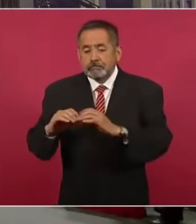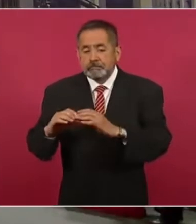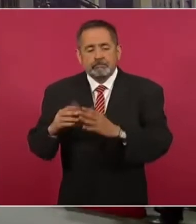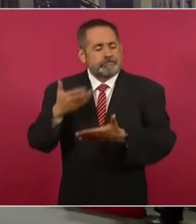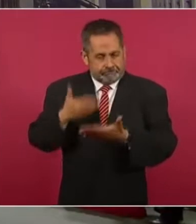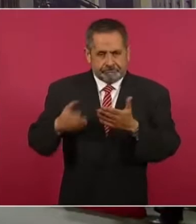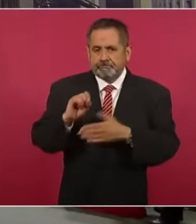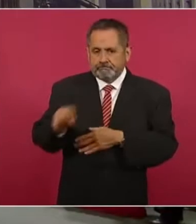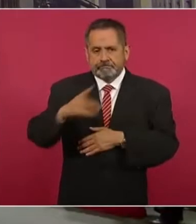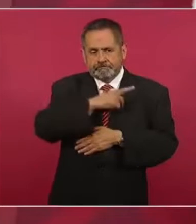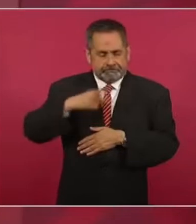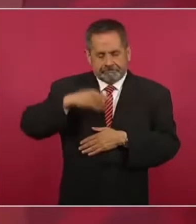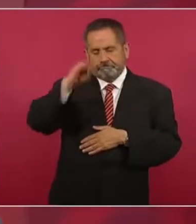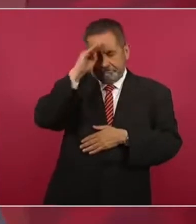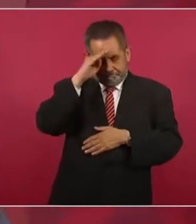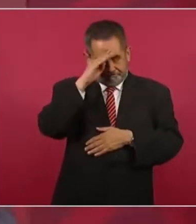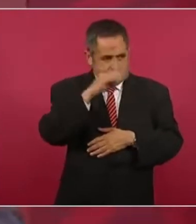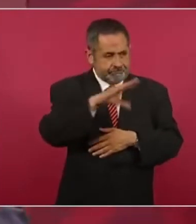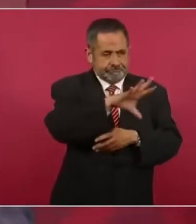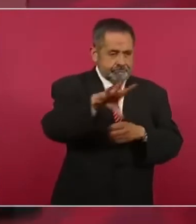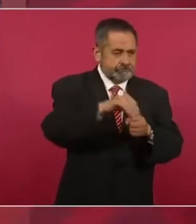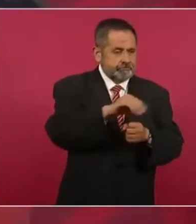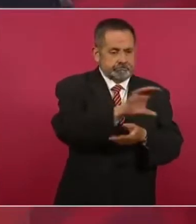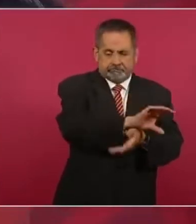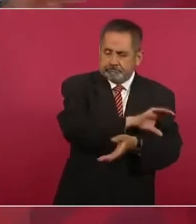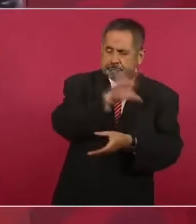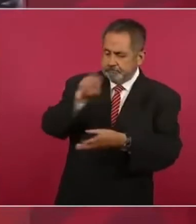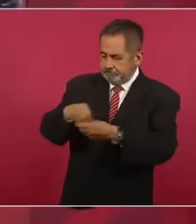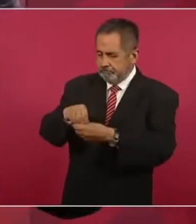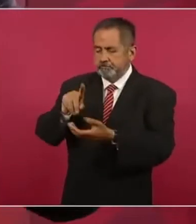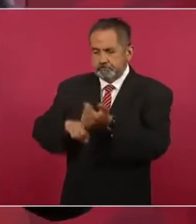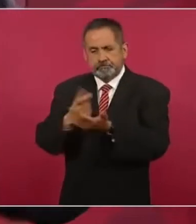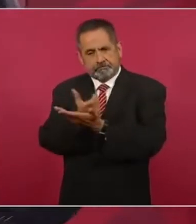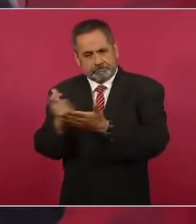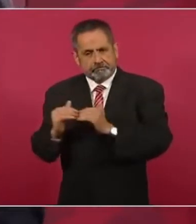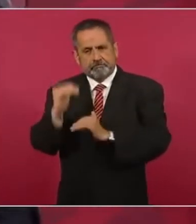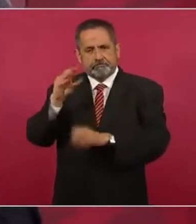Entonces, ahora las prestaciones en especies todas van al salario,